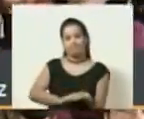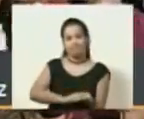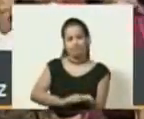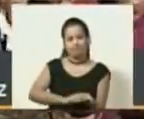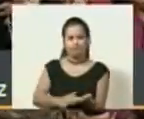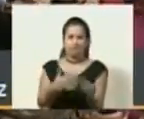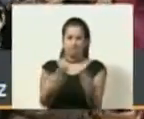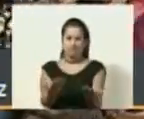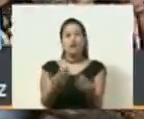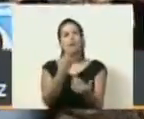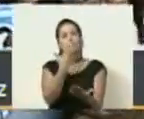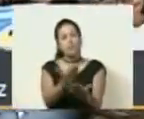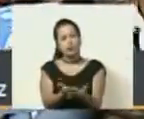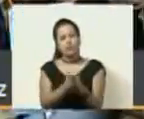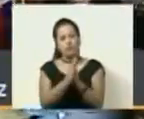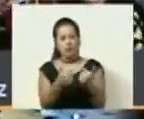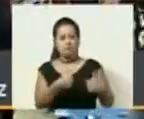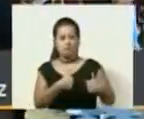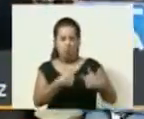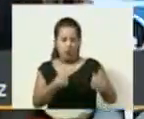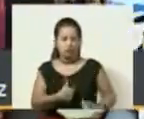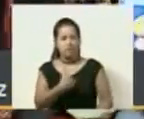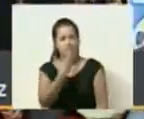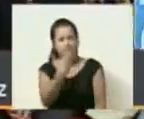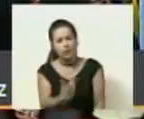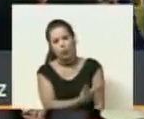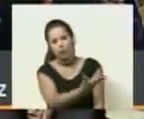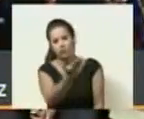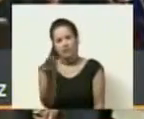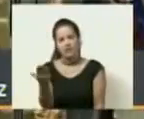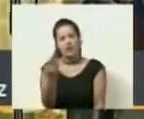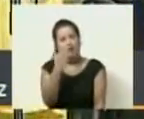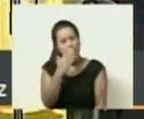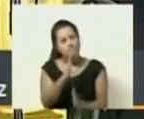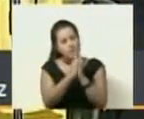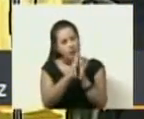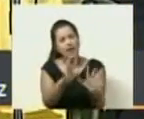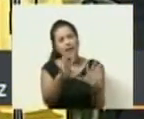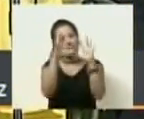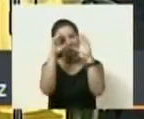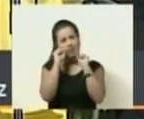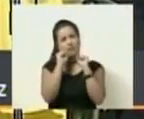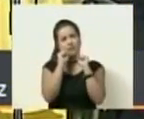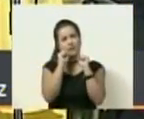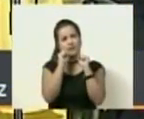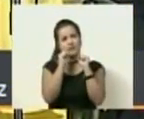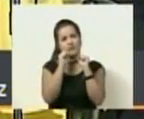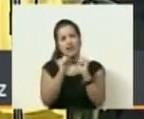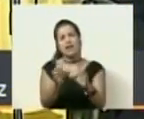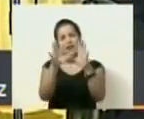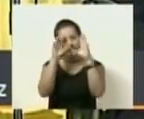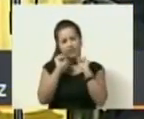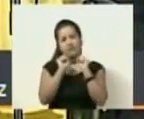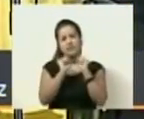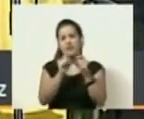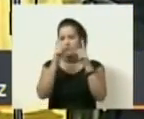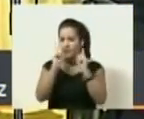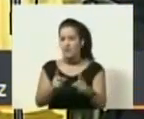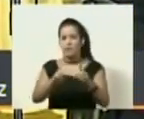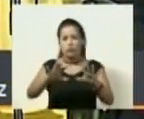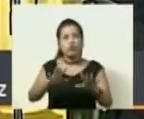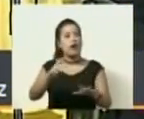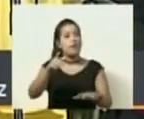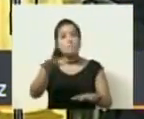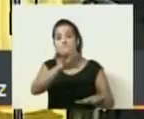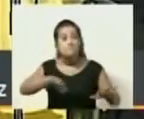Y les pido de mi corazón que entiendan las razones por las cuales tenemos que salvar la